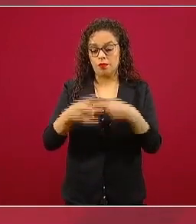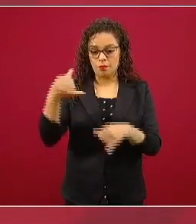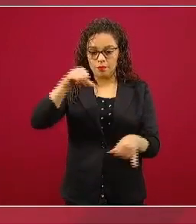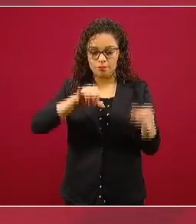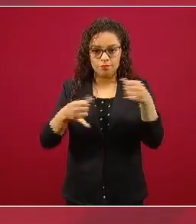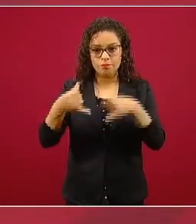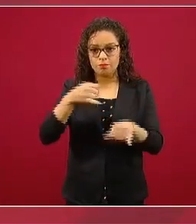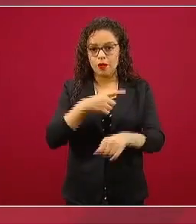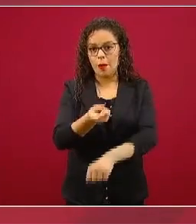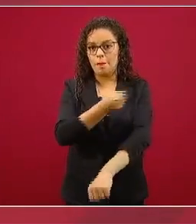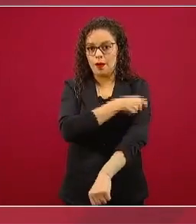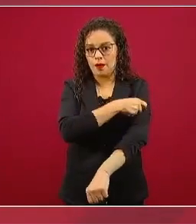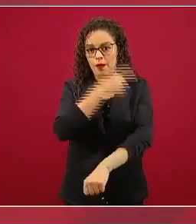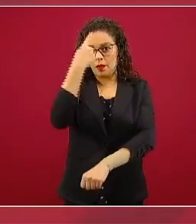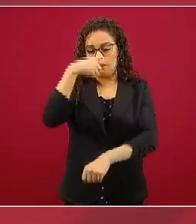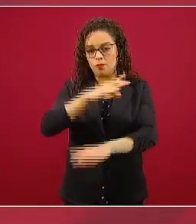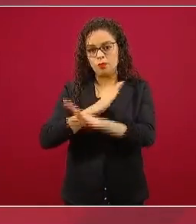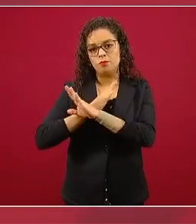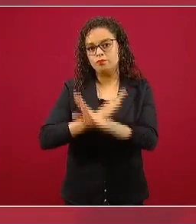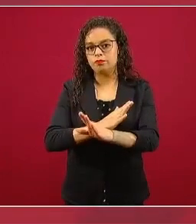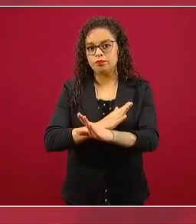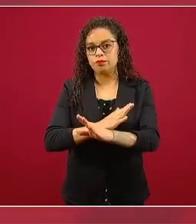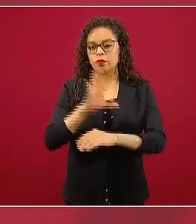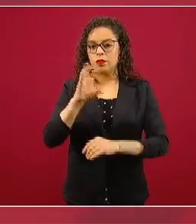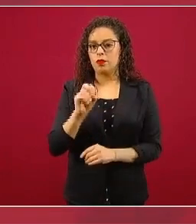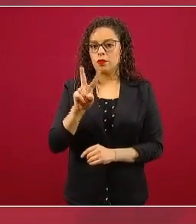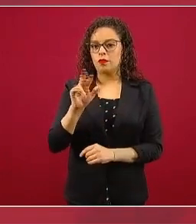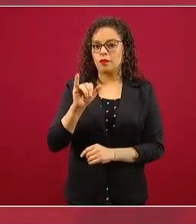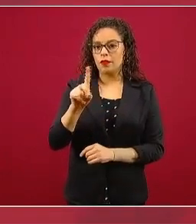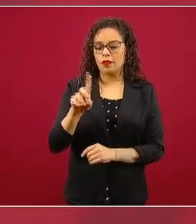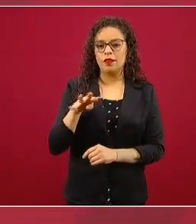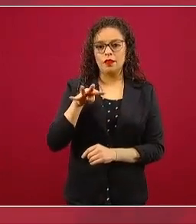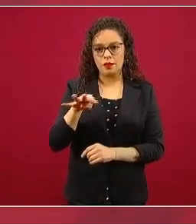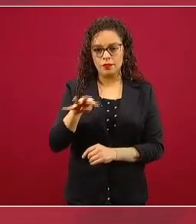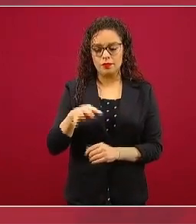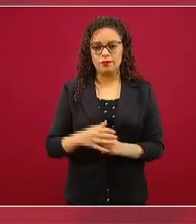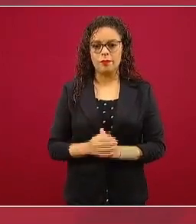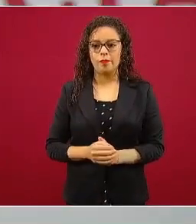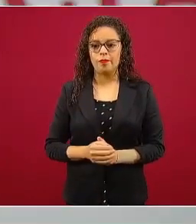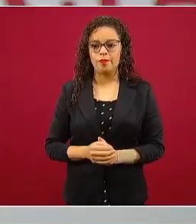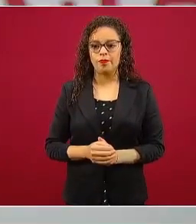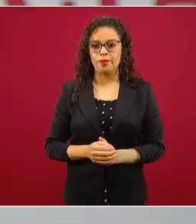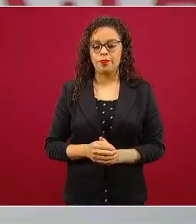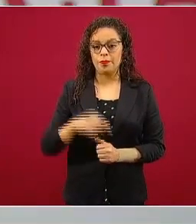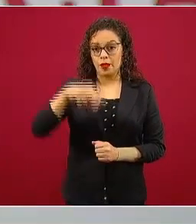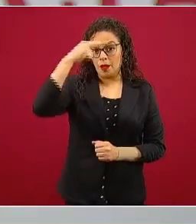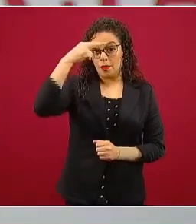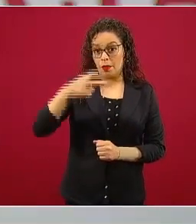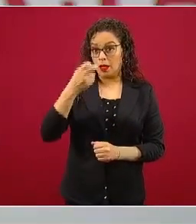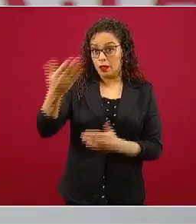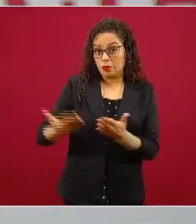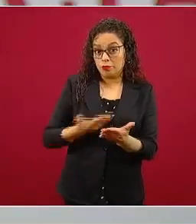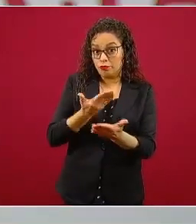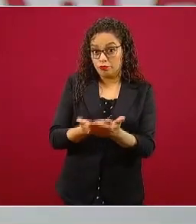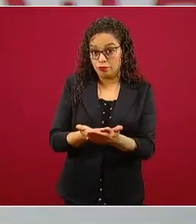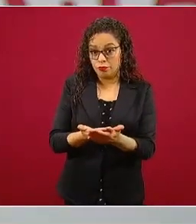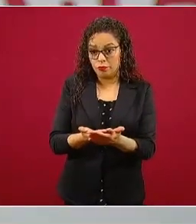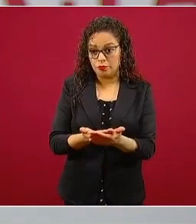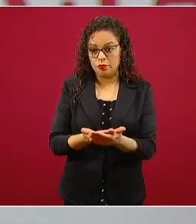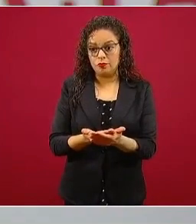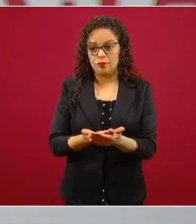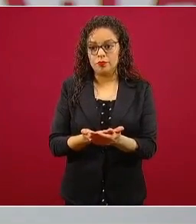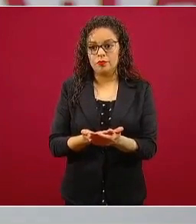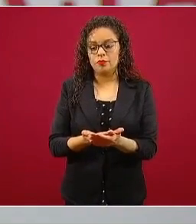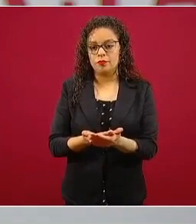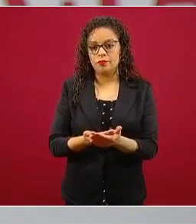para hacer frente al COVID-19. Derivado de ese planteamiento que hizo México por conducto y presentado